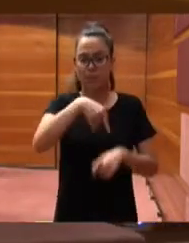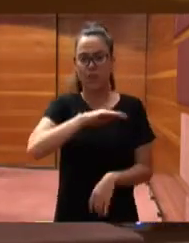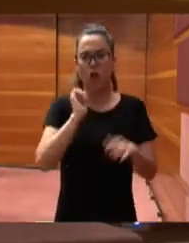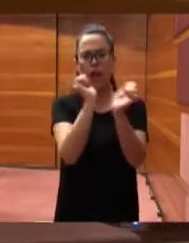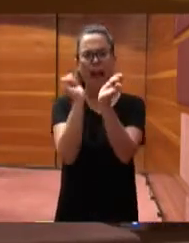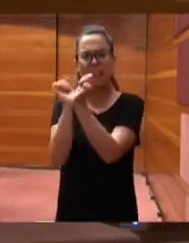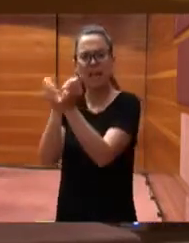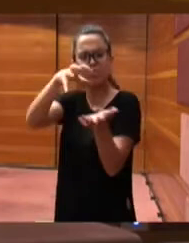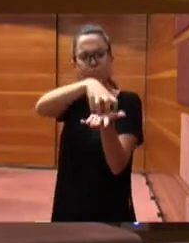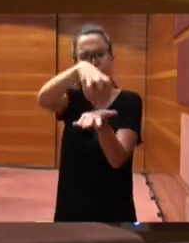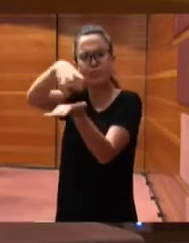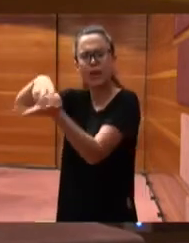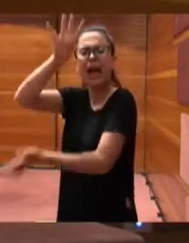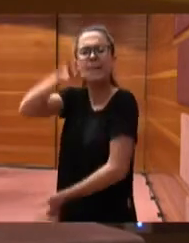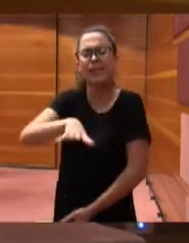cárceles en Cataluña.